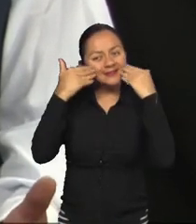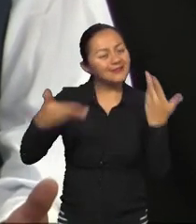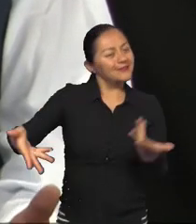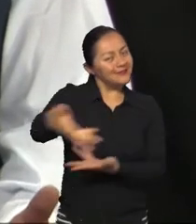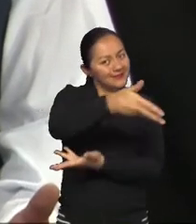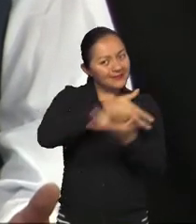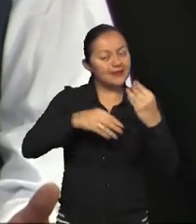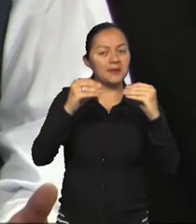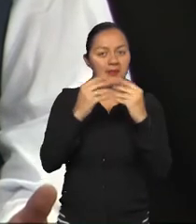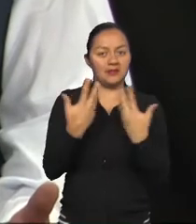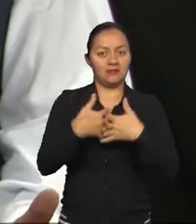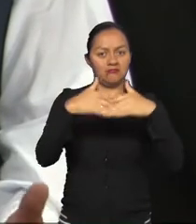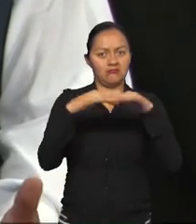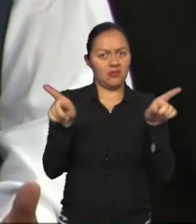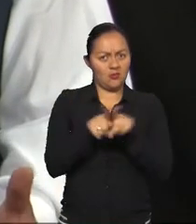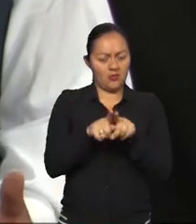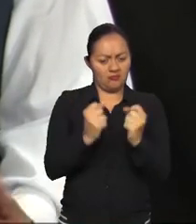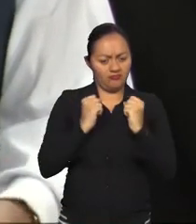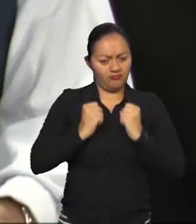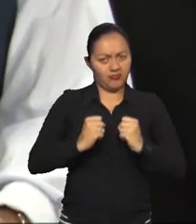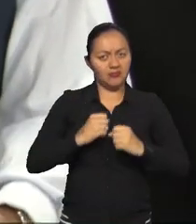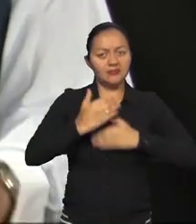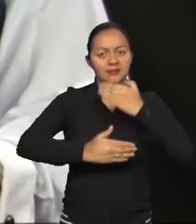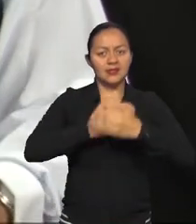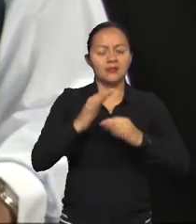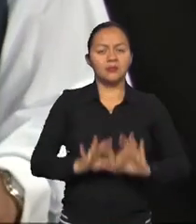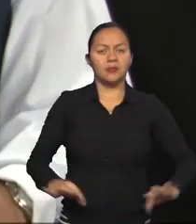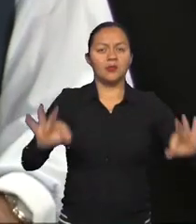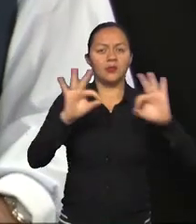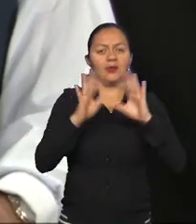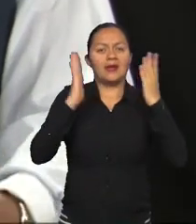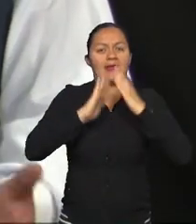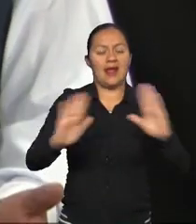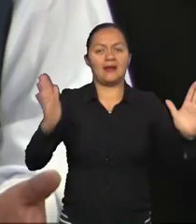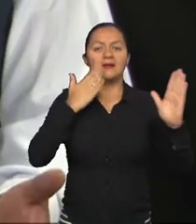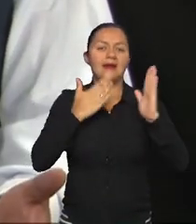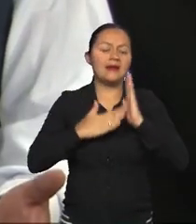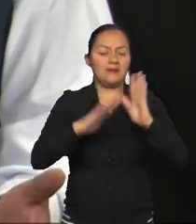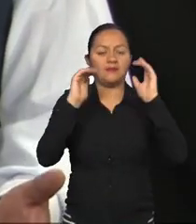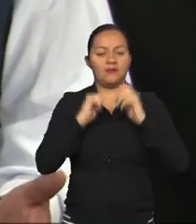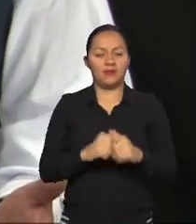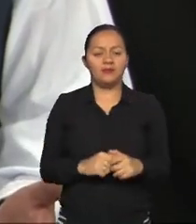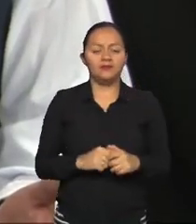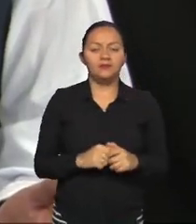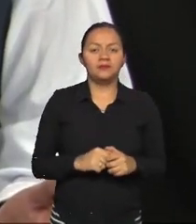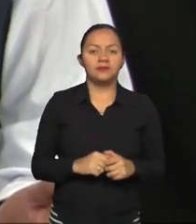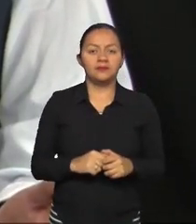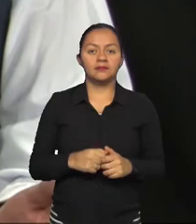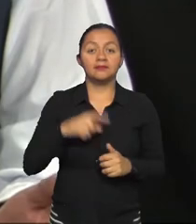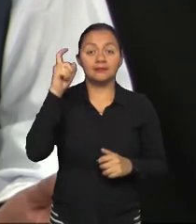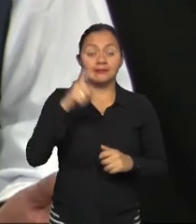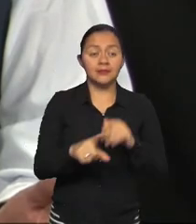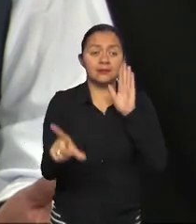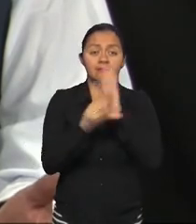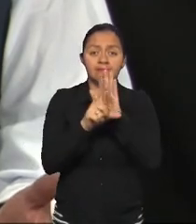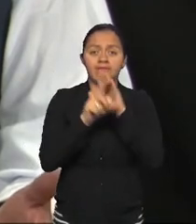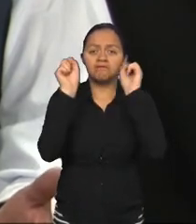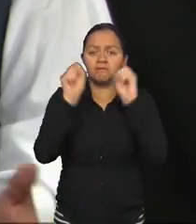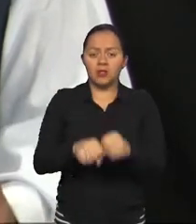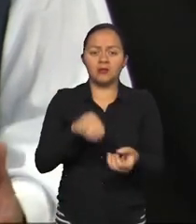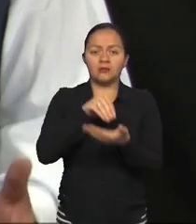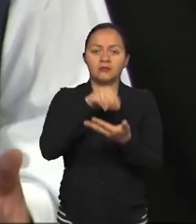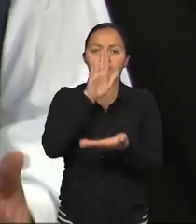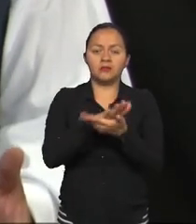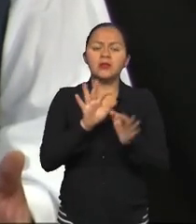sobre sus potencialidades. Y para eso me parece muy importante, por ejemplo, que la legislación pueda ser mucho